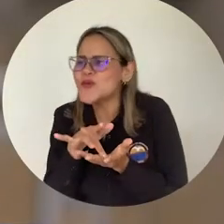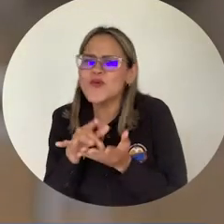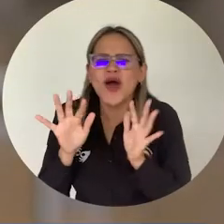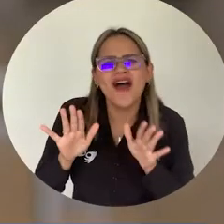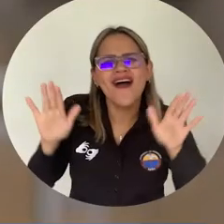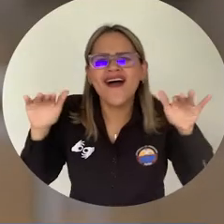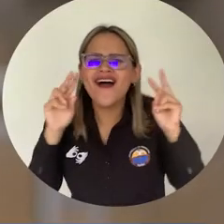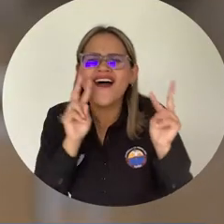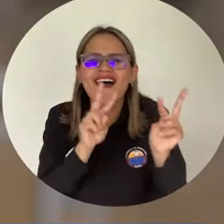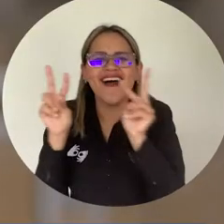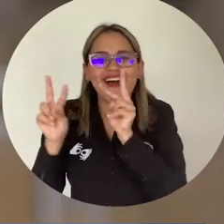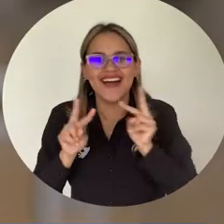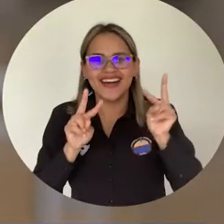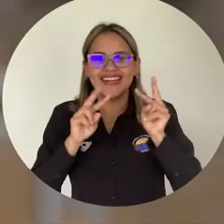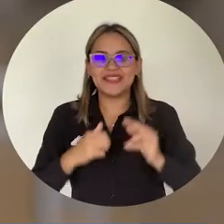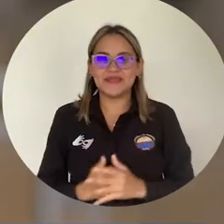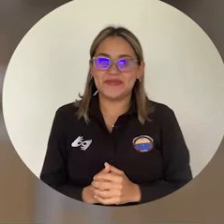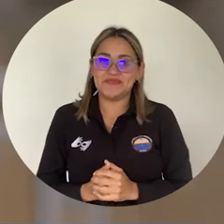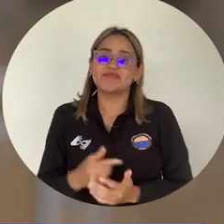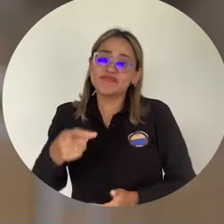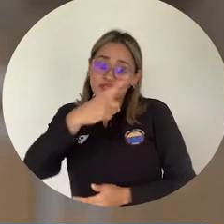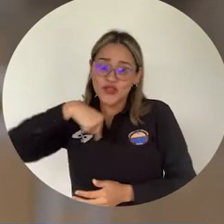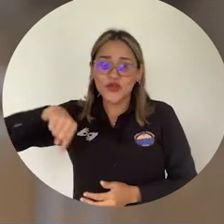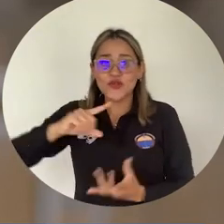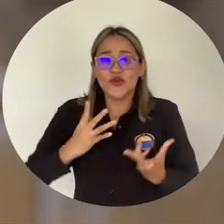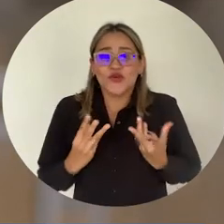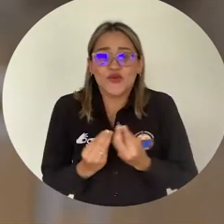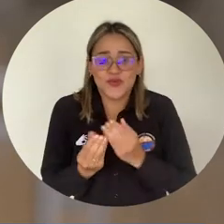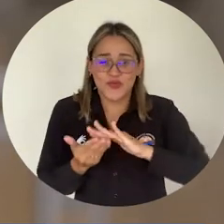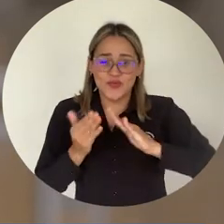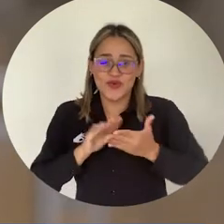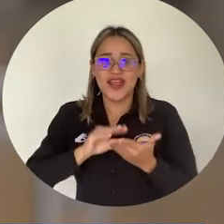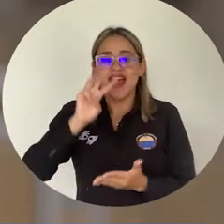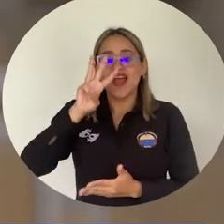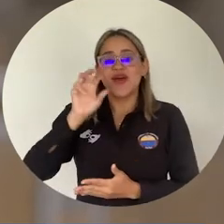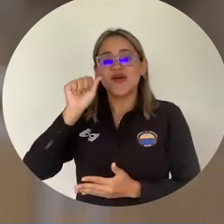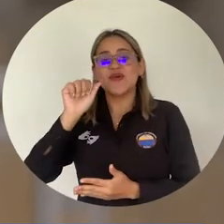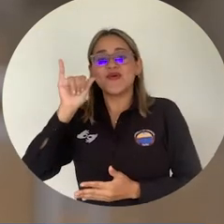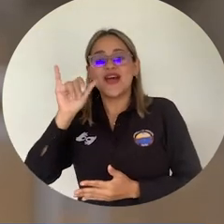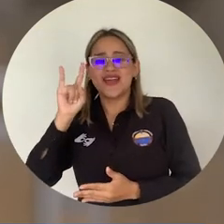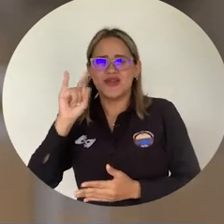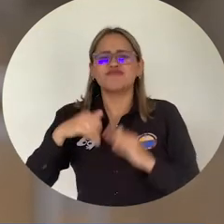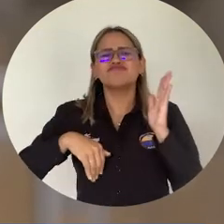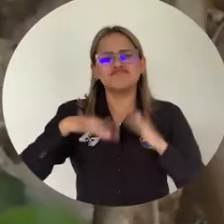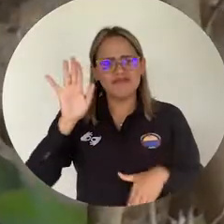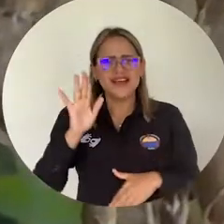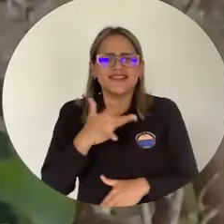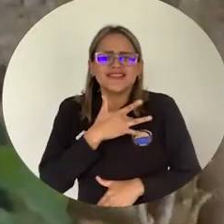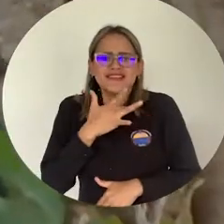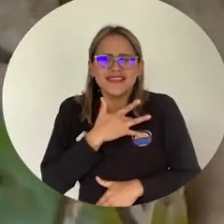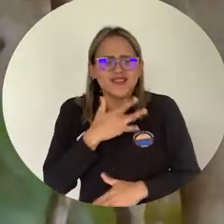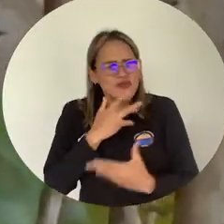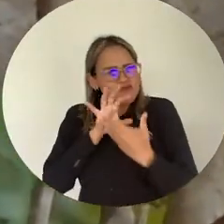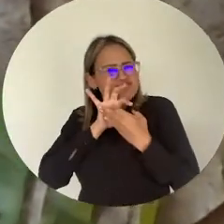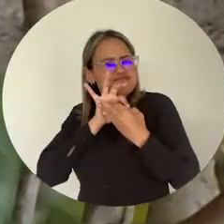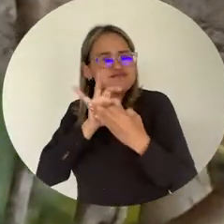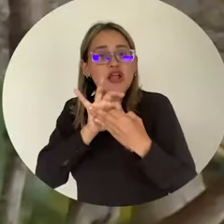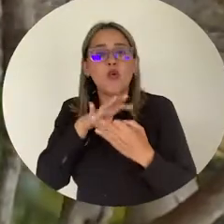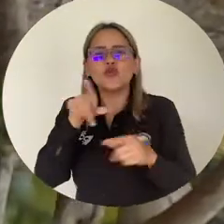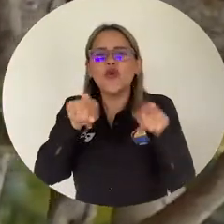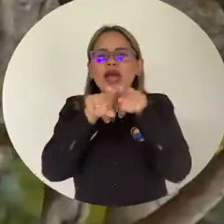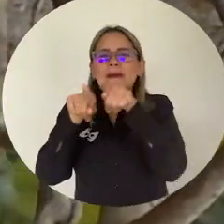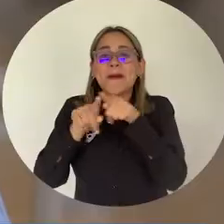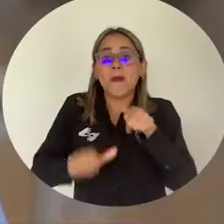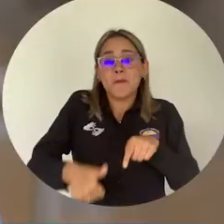guayú tenemos una relación muy fuerte con las aves porque las aves son nuestros hermanos mayores. Hay unas manifestaciones